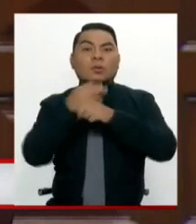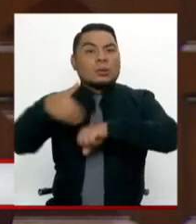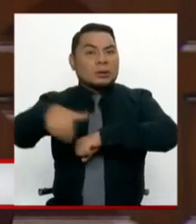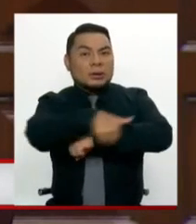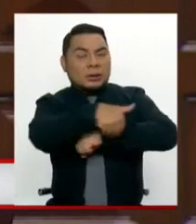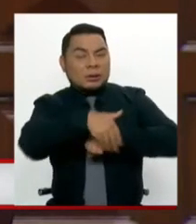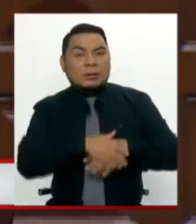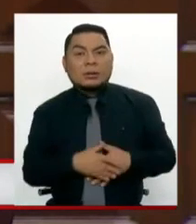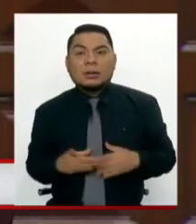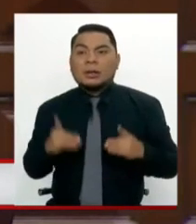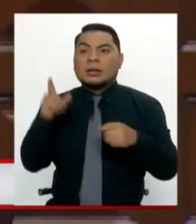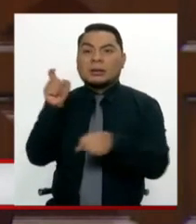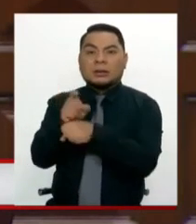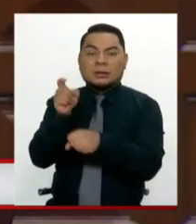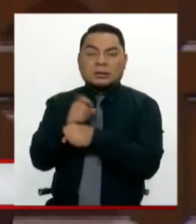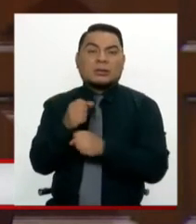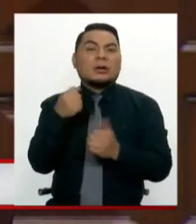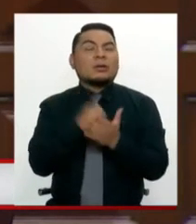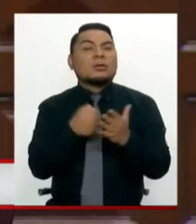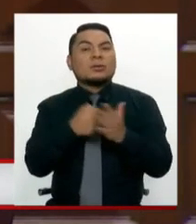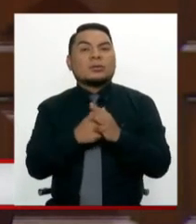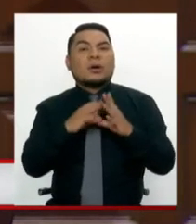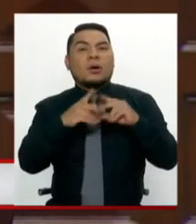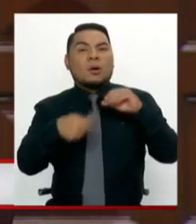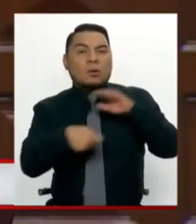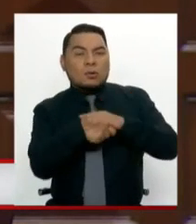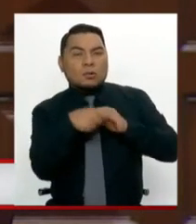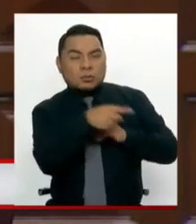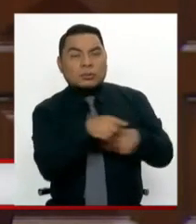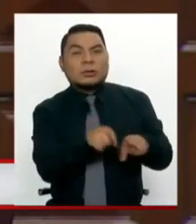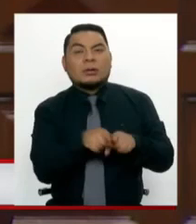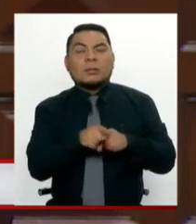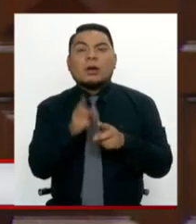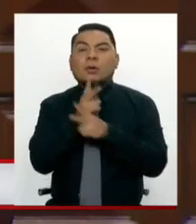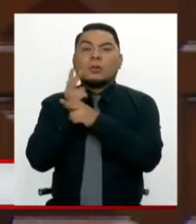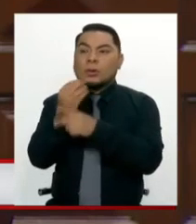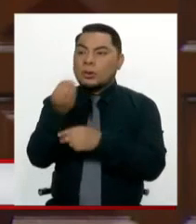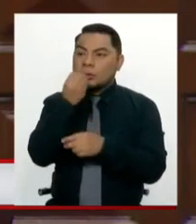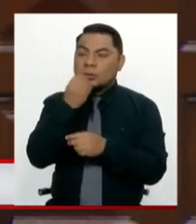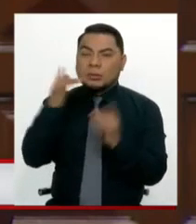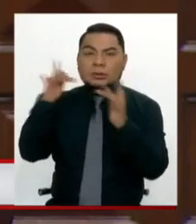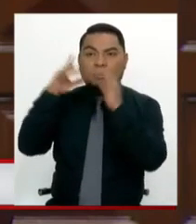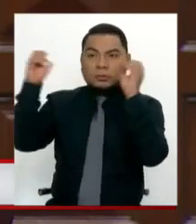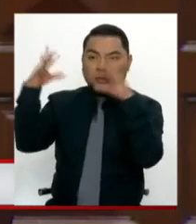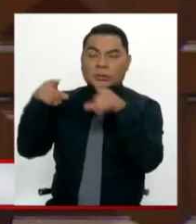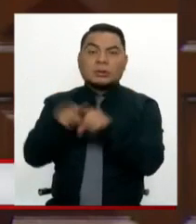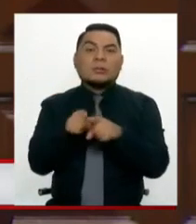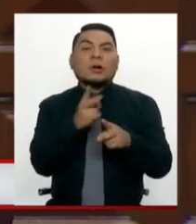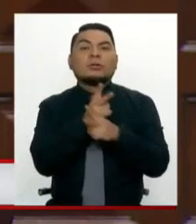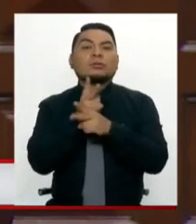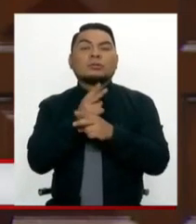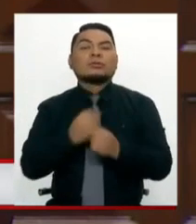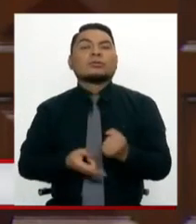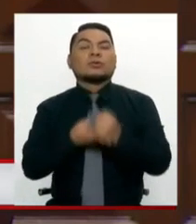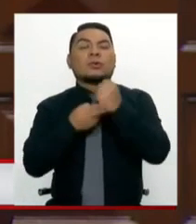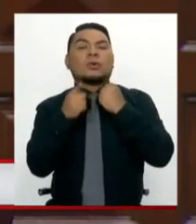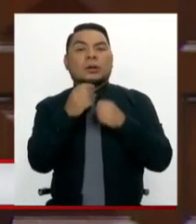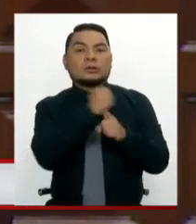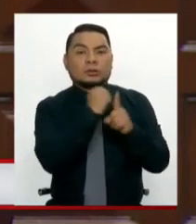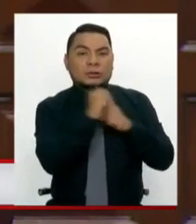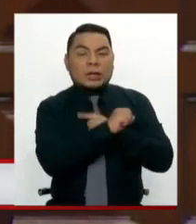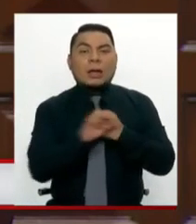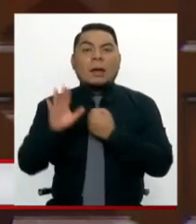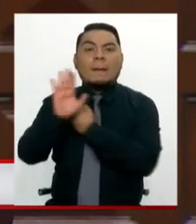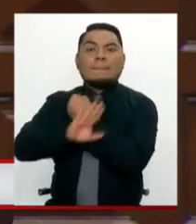ciudadana, educación, lucha contra la corrupción, seguridad alimentaria y energética, seguridad social, protección a la